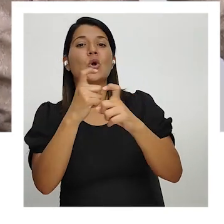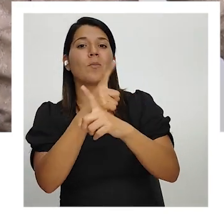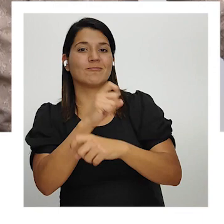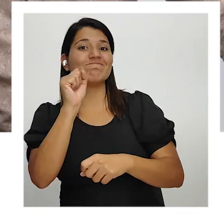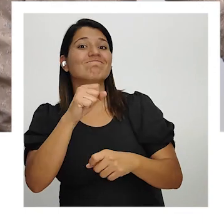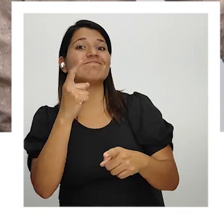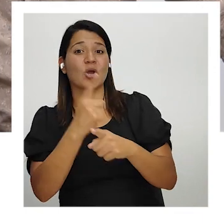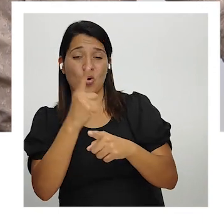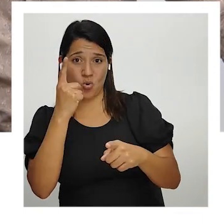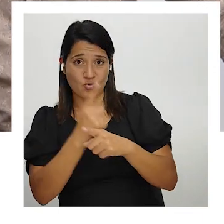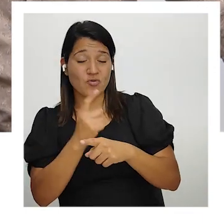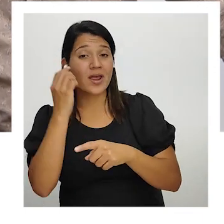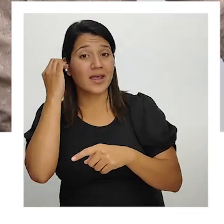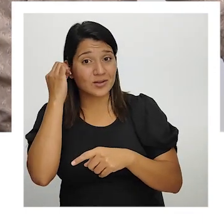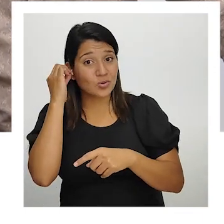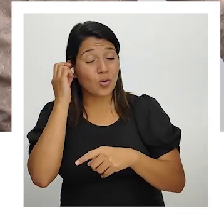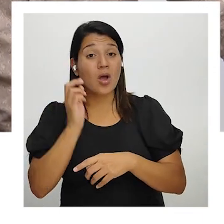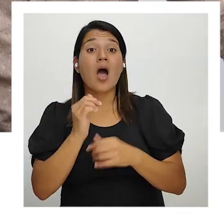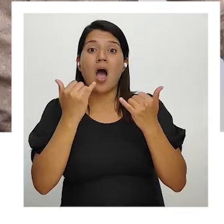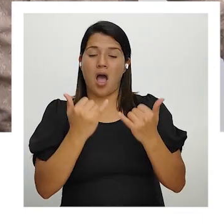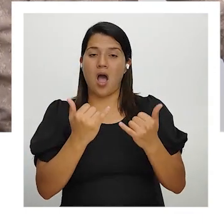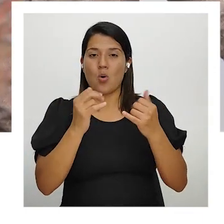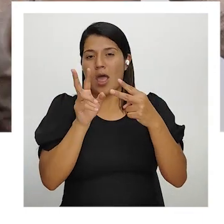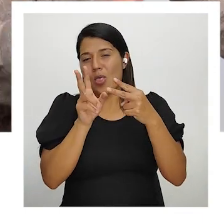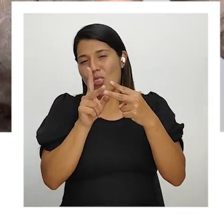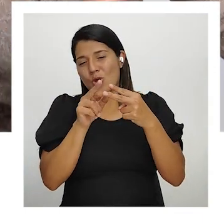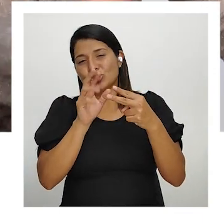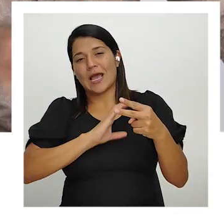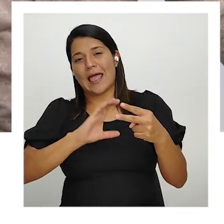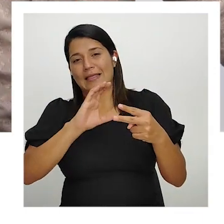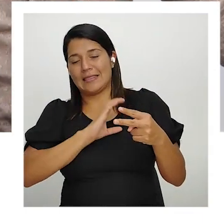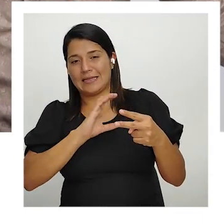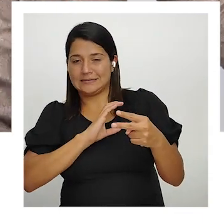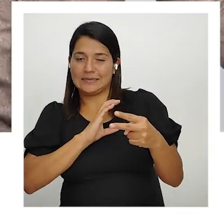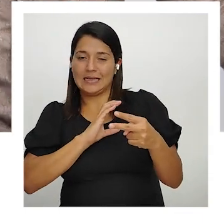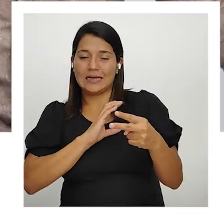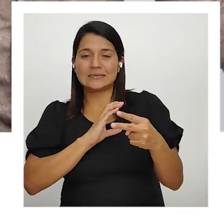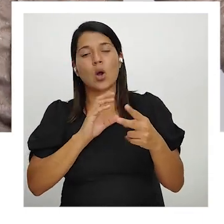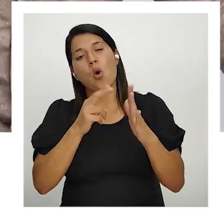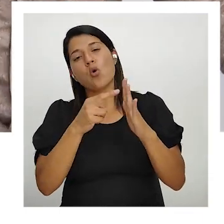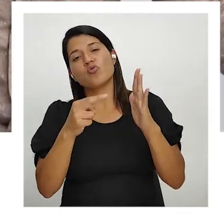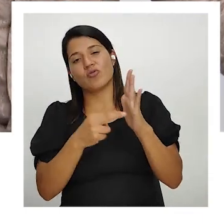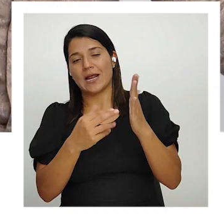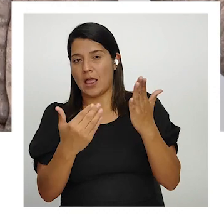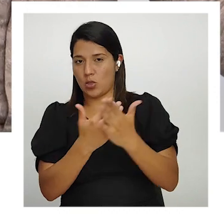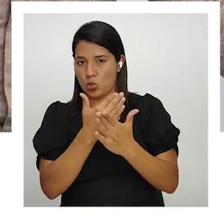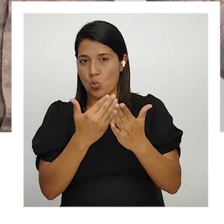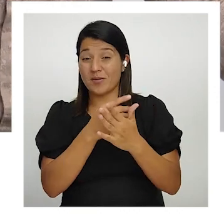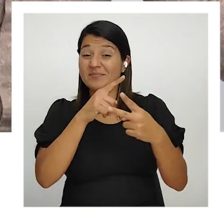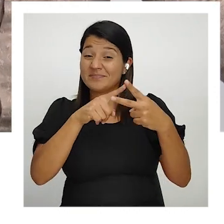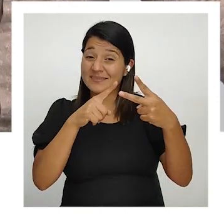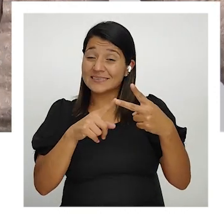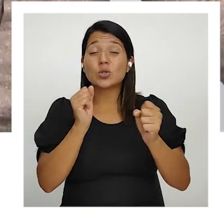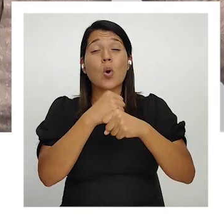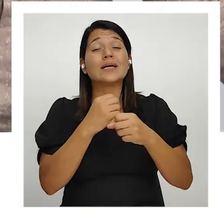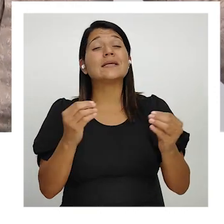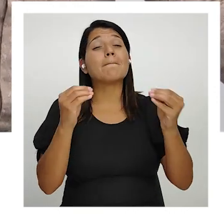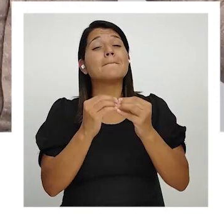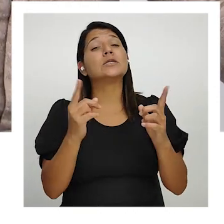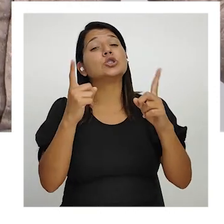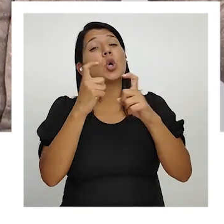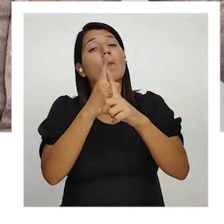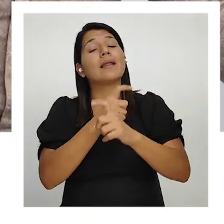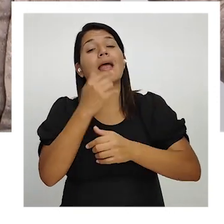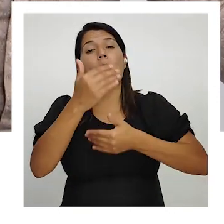tiene dos innovaciones normativas que complejizan ciertamente el proceso electoral.